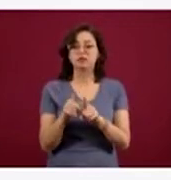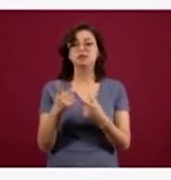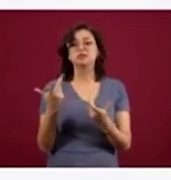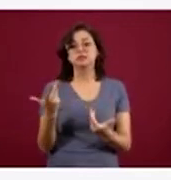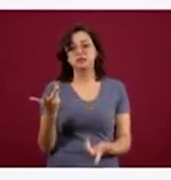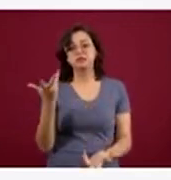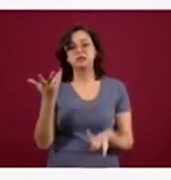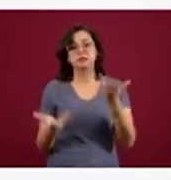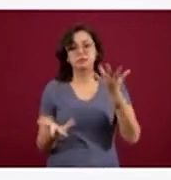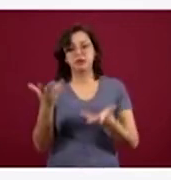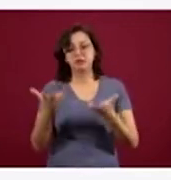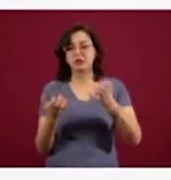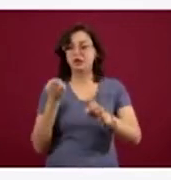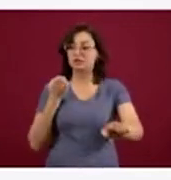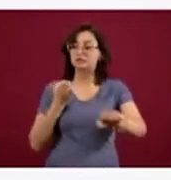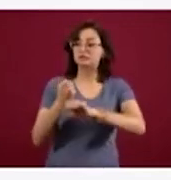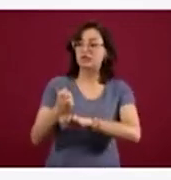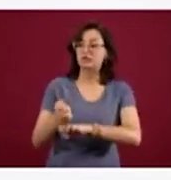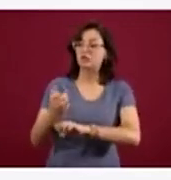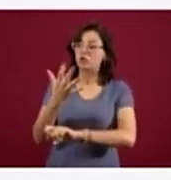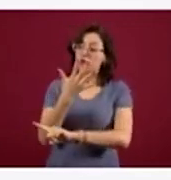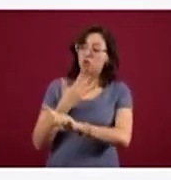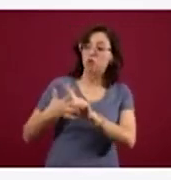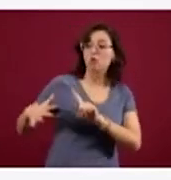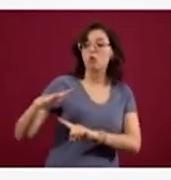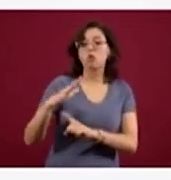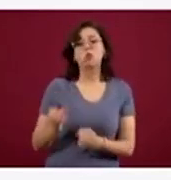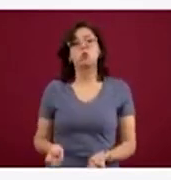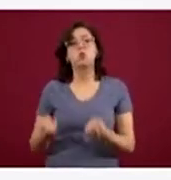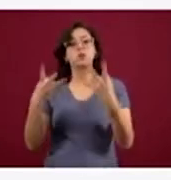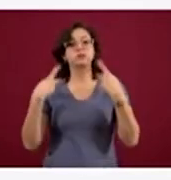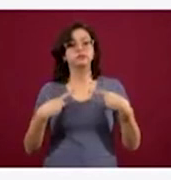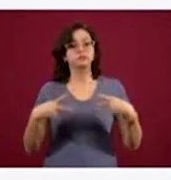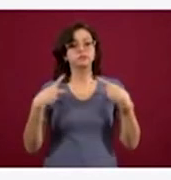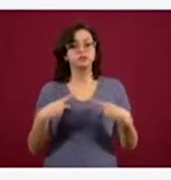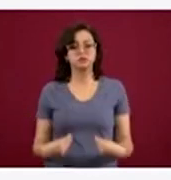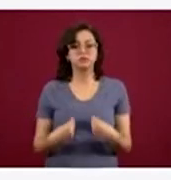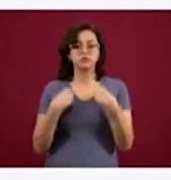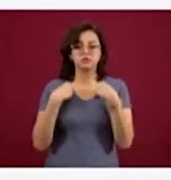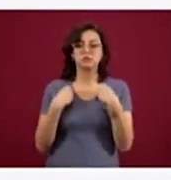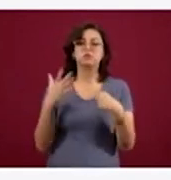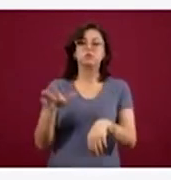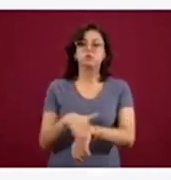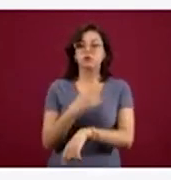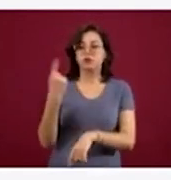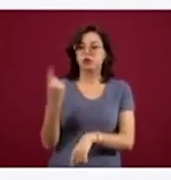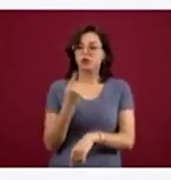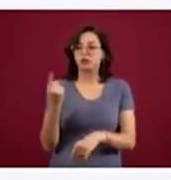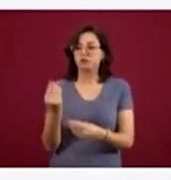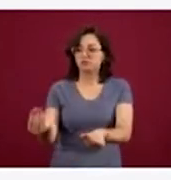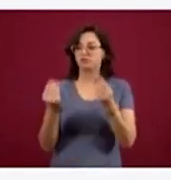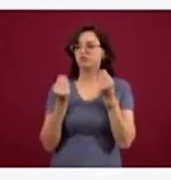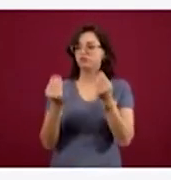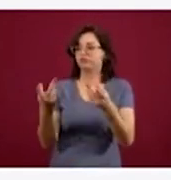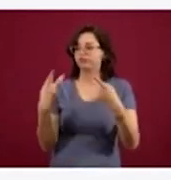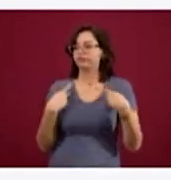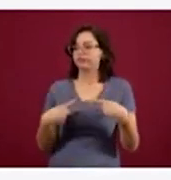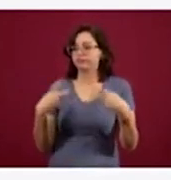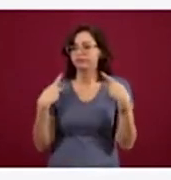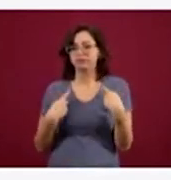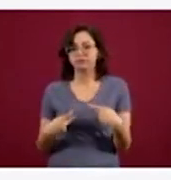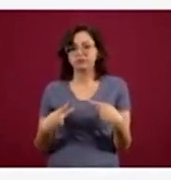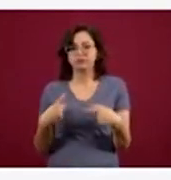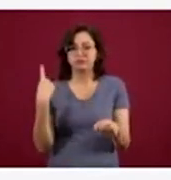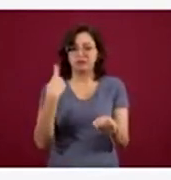tenemos que ver en el contexto de la base poblacional si hay muchas más personas y sobre todo